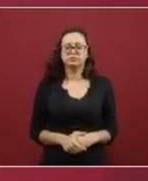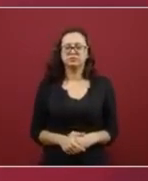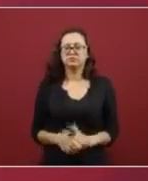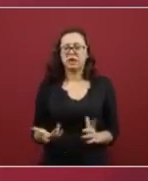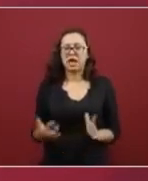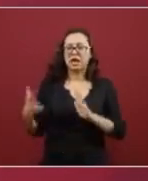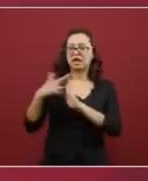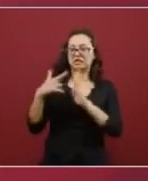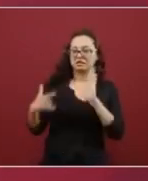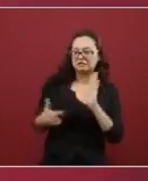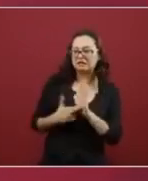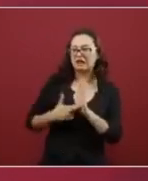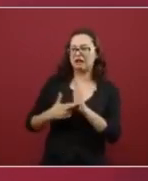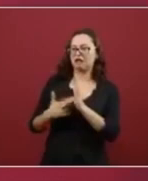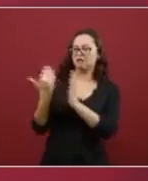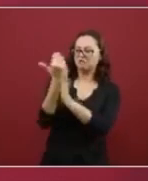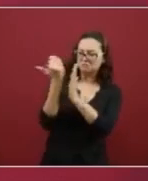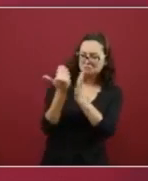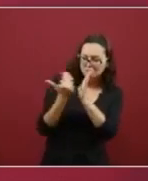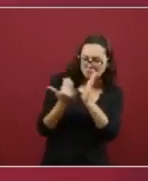reglamentar, regular,